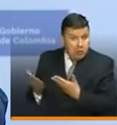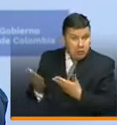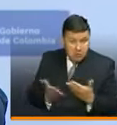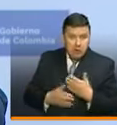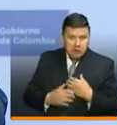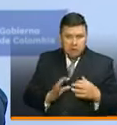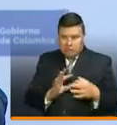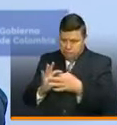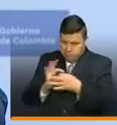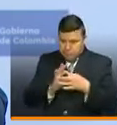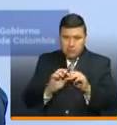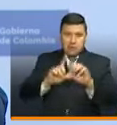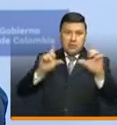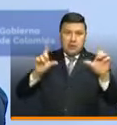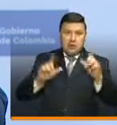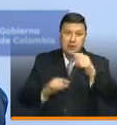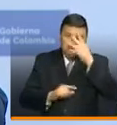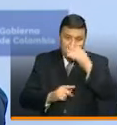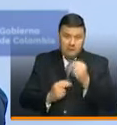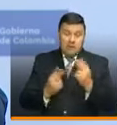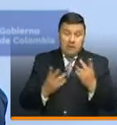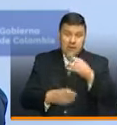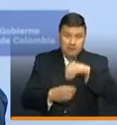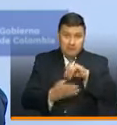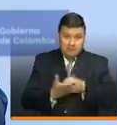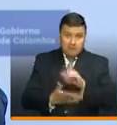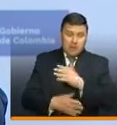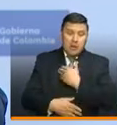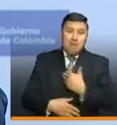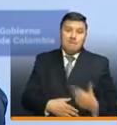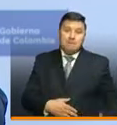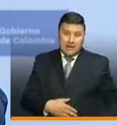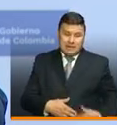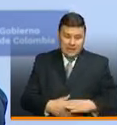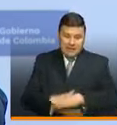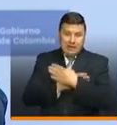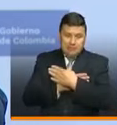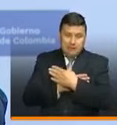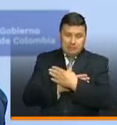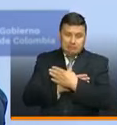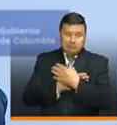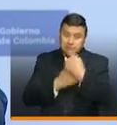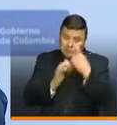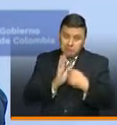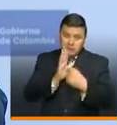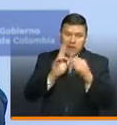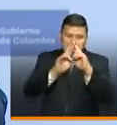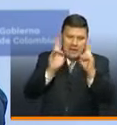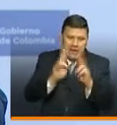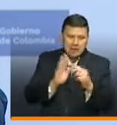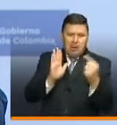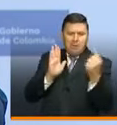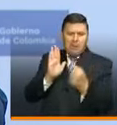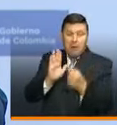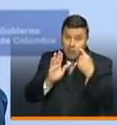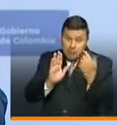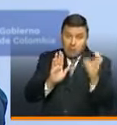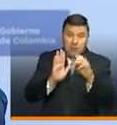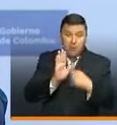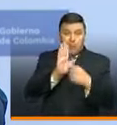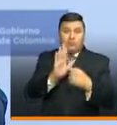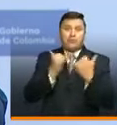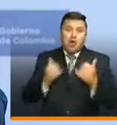se unen a la transmisión vía streaming por las páginas de la Vicepresidencia de la República, de la Presidencia y de sus redes sociales. Nos